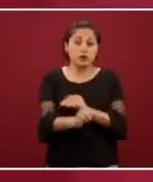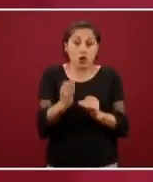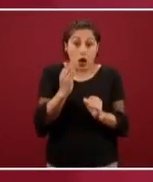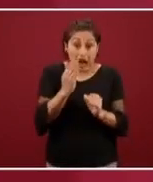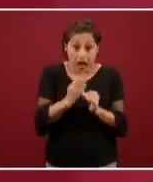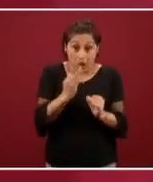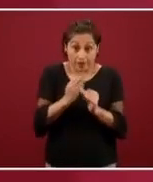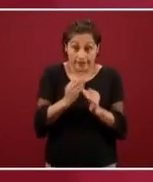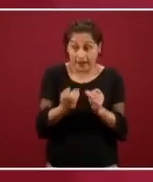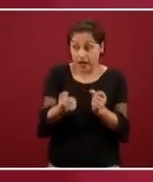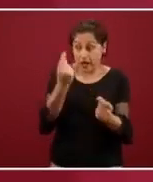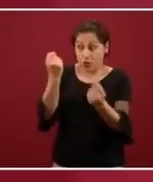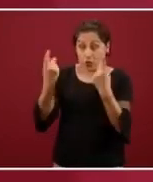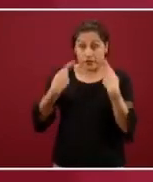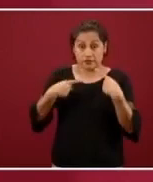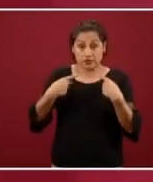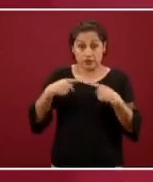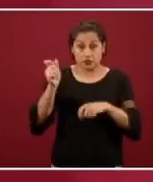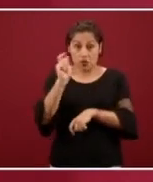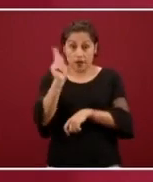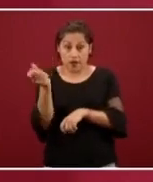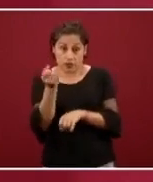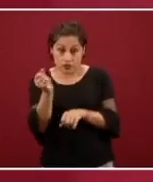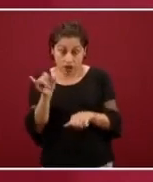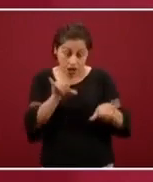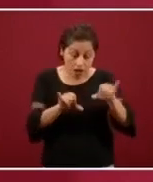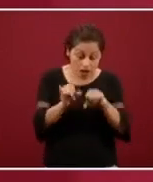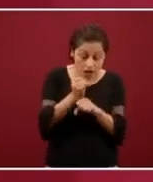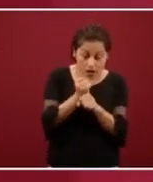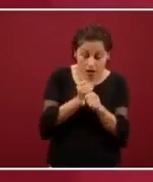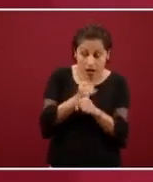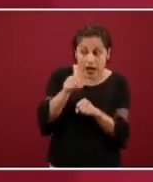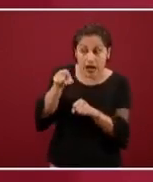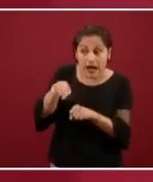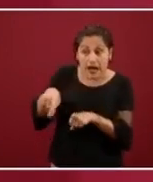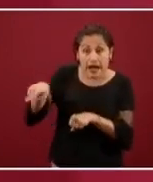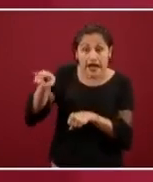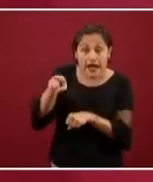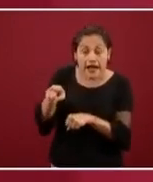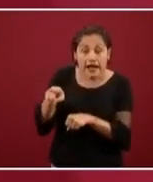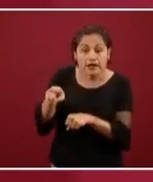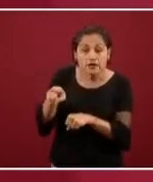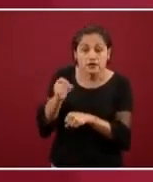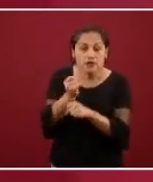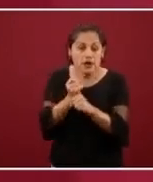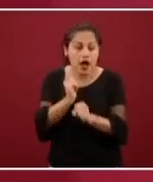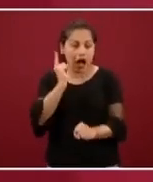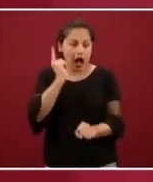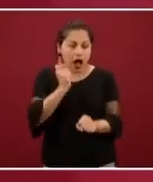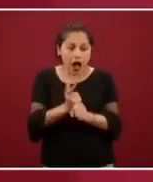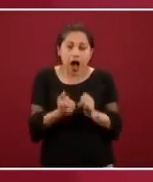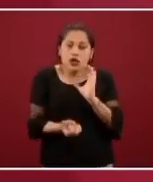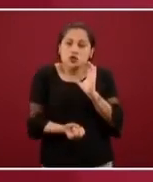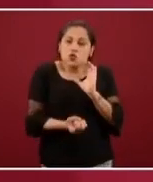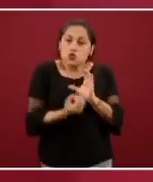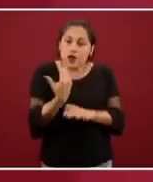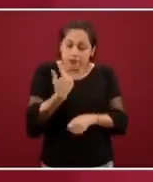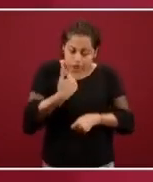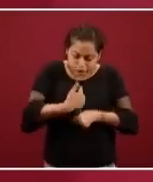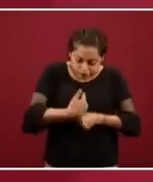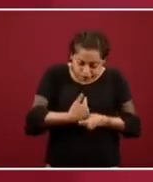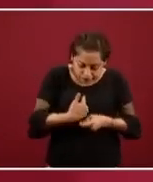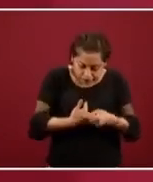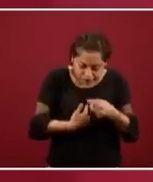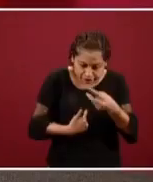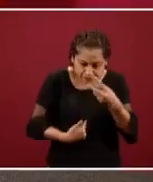artículo científico en el que digan que ese es un signo o síntoma, lo tomaremos en cuenta, pero por lo pronto son